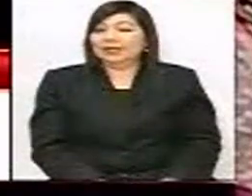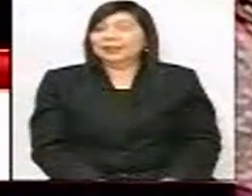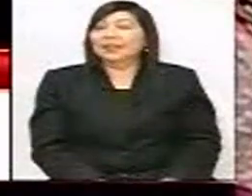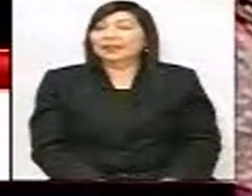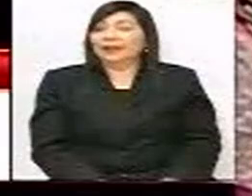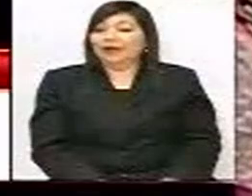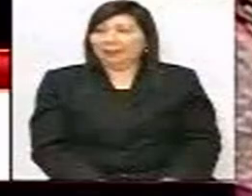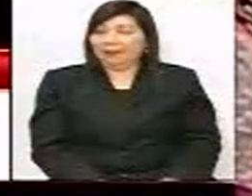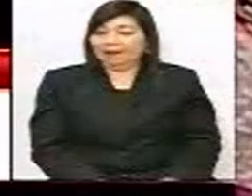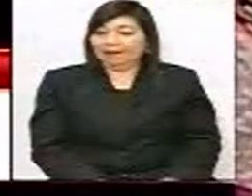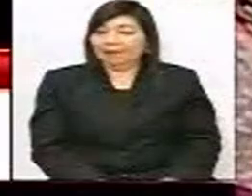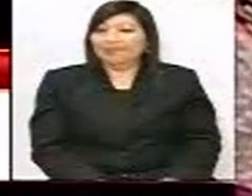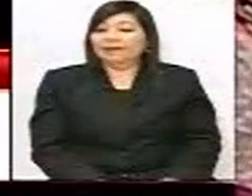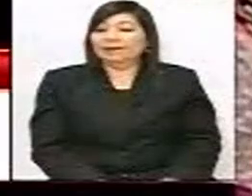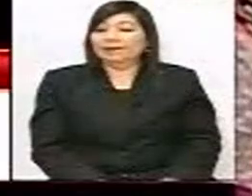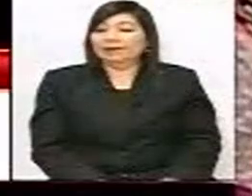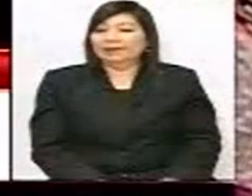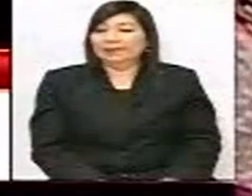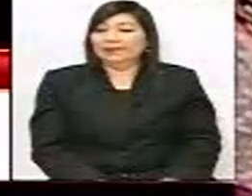Gracias,